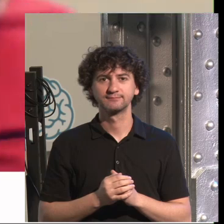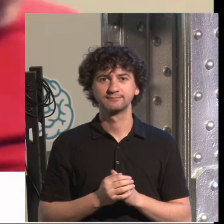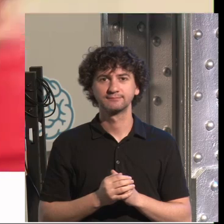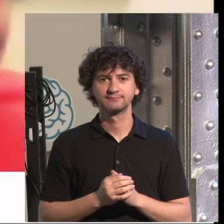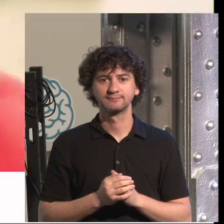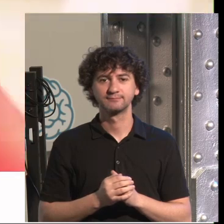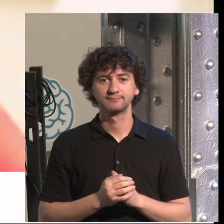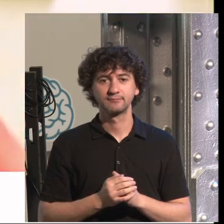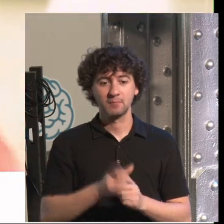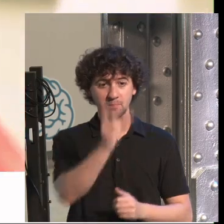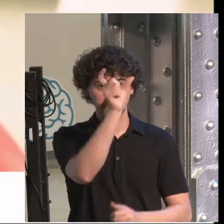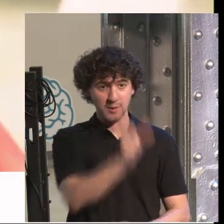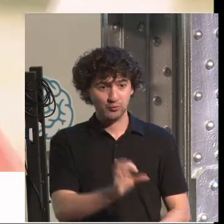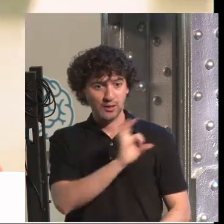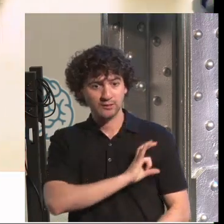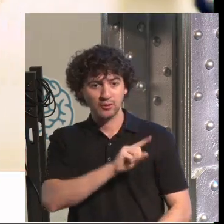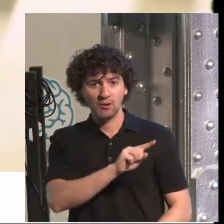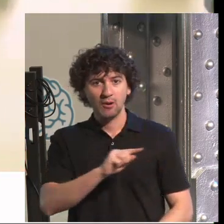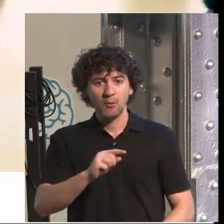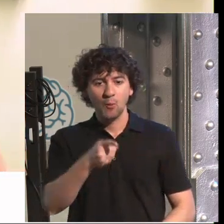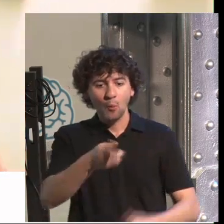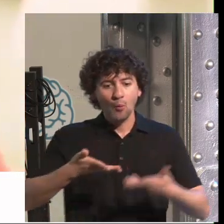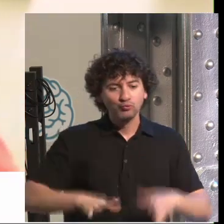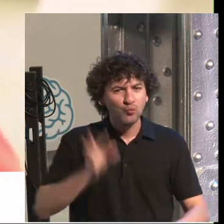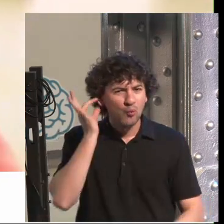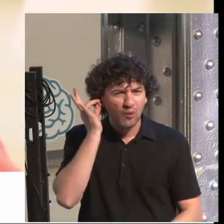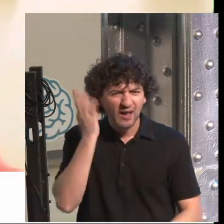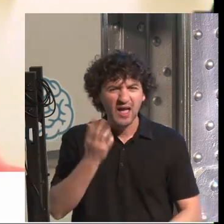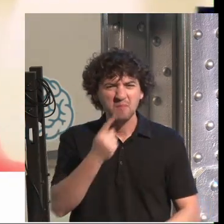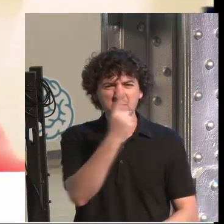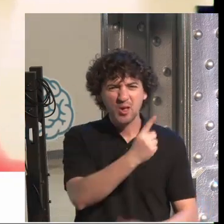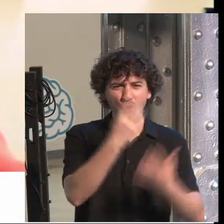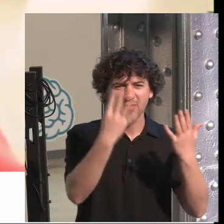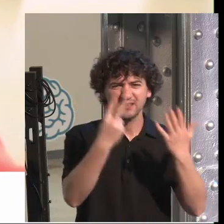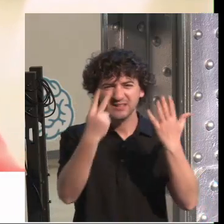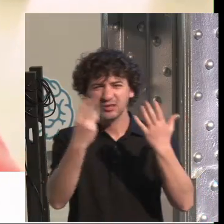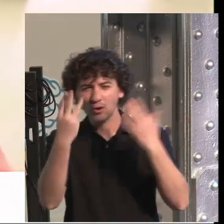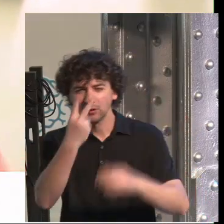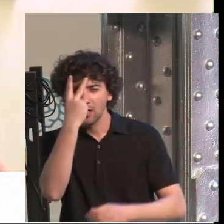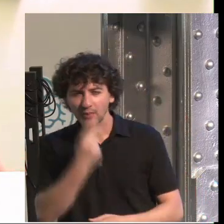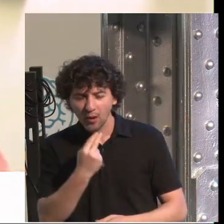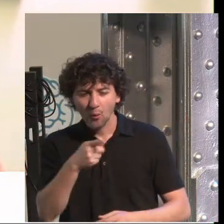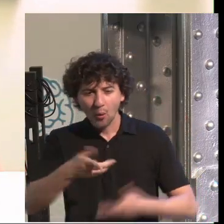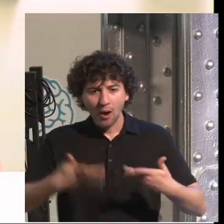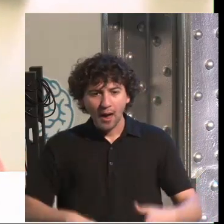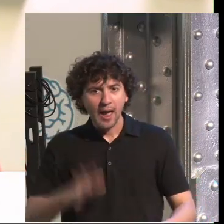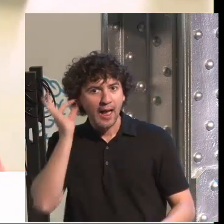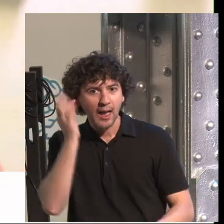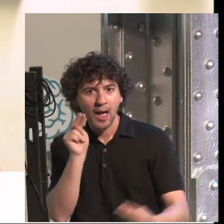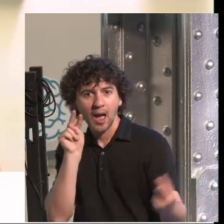Y este señor, por primera vez, puede ver a su hija desde 1978, en que perdió la visión, gracias a un implante